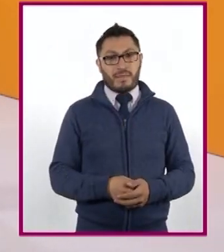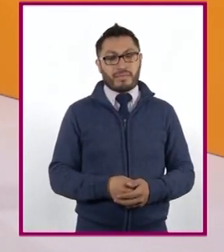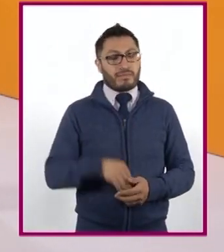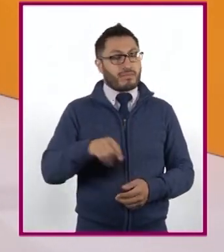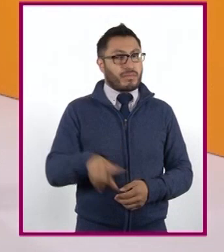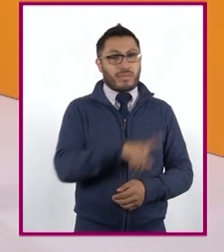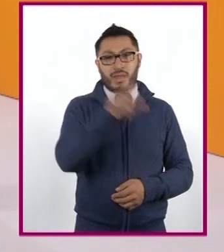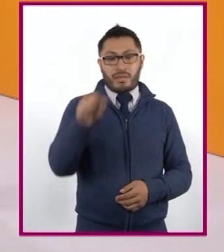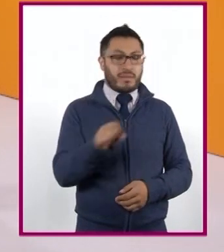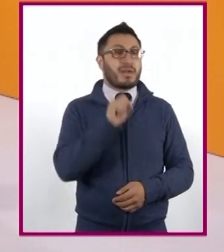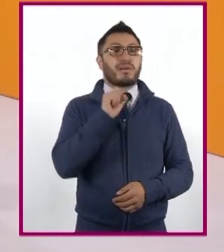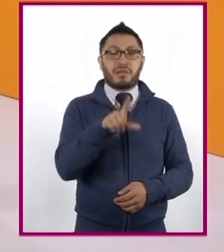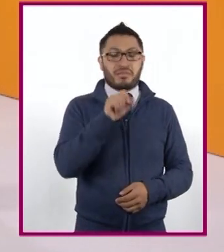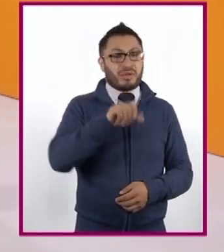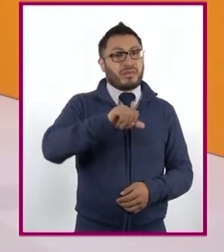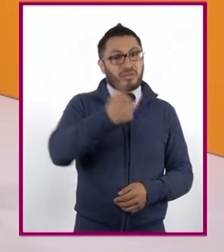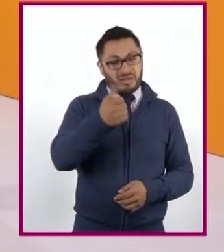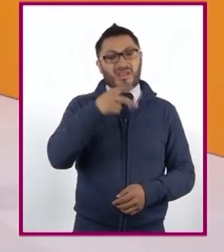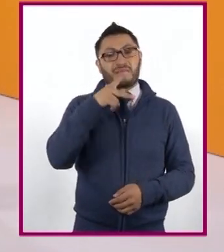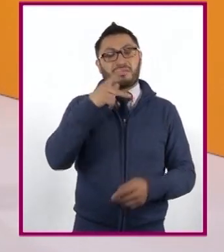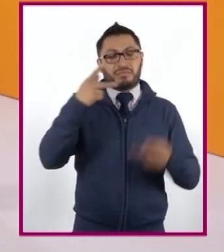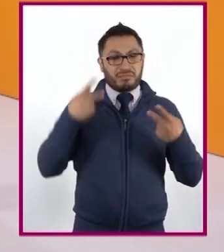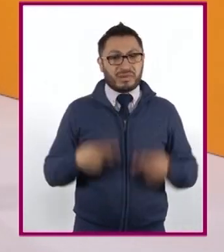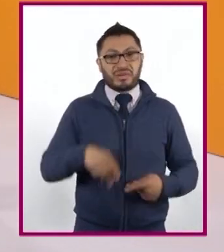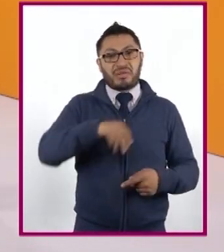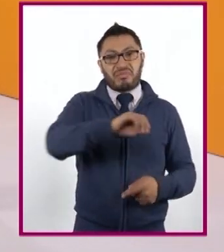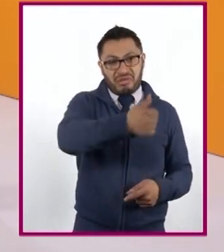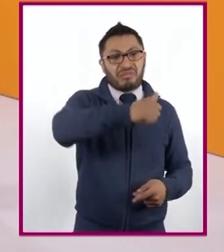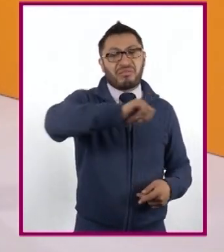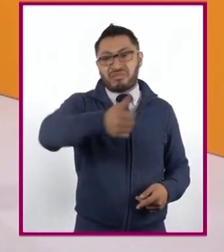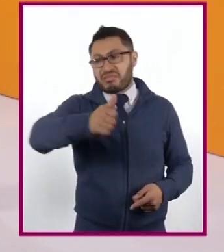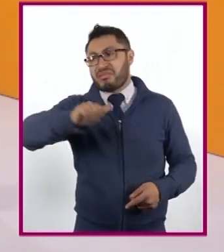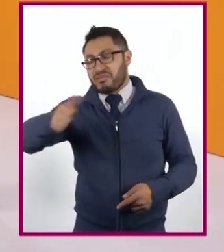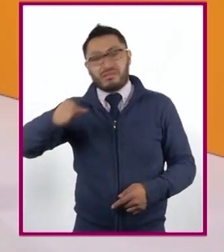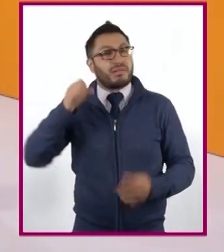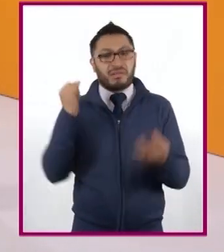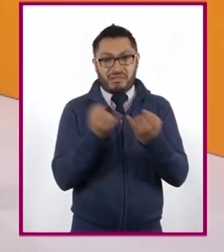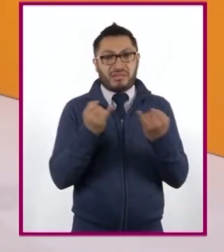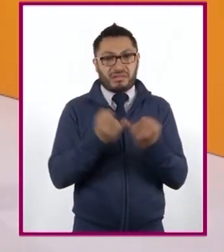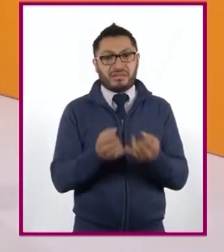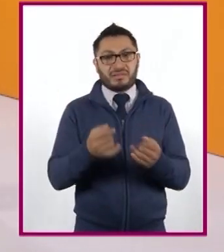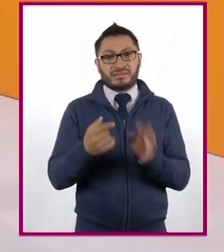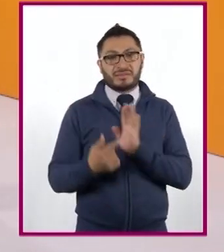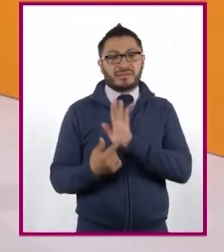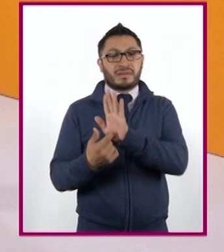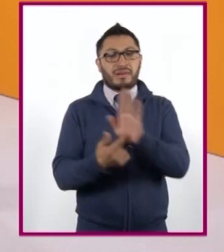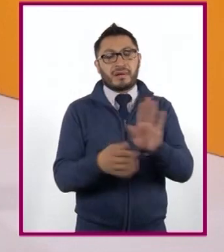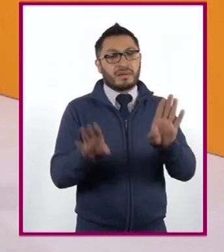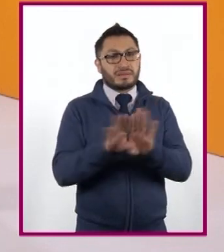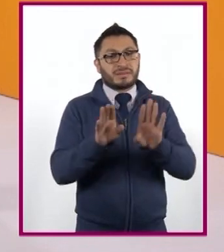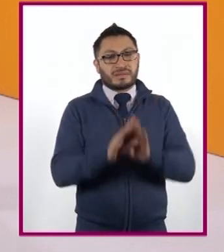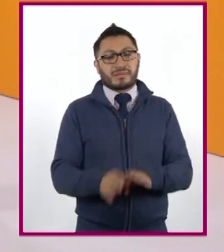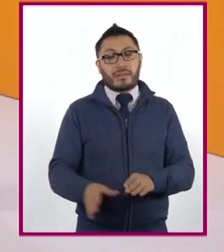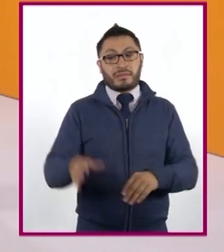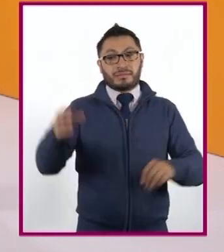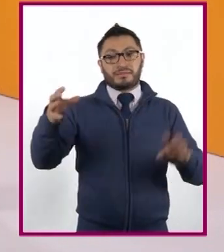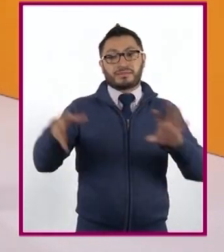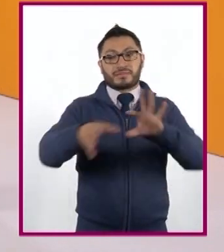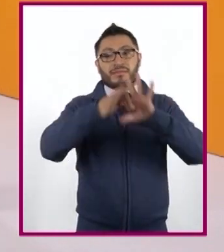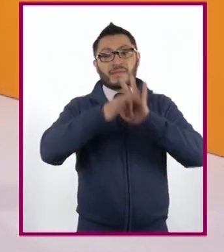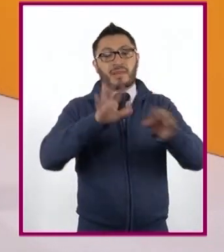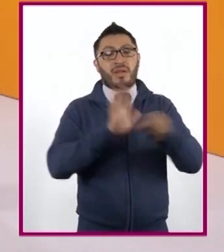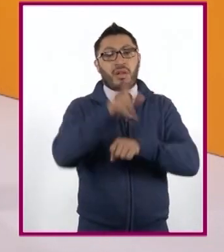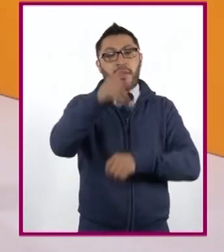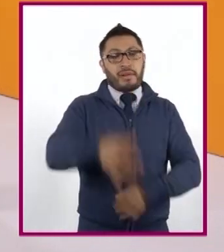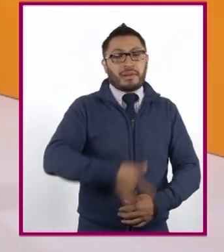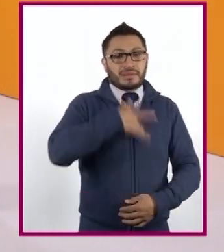lo mismo con otra persona y así sucesivamente. Mostrar concordancia entre lo que sientes